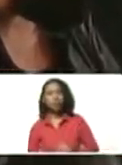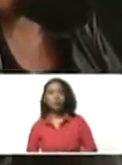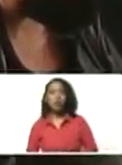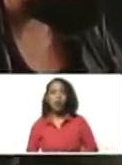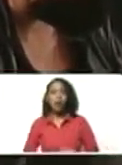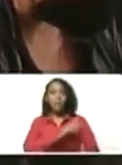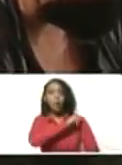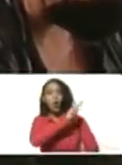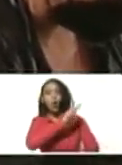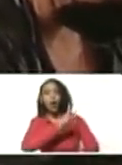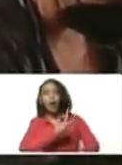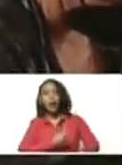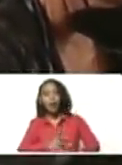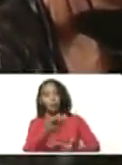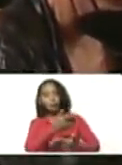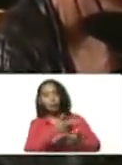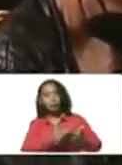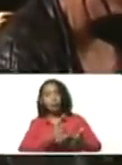poeta,